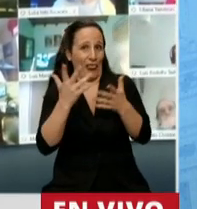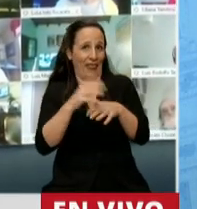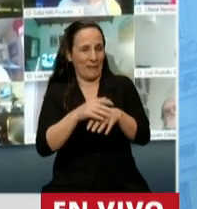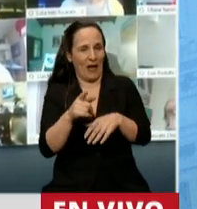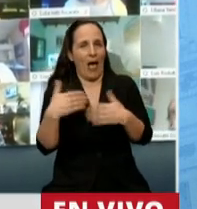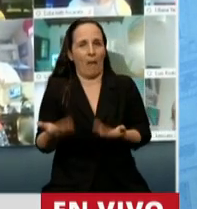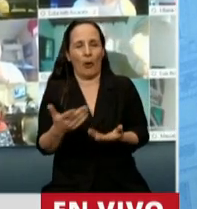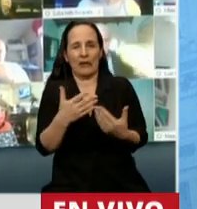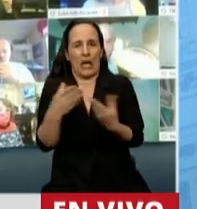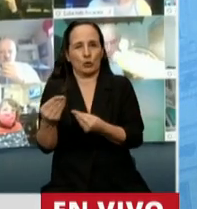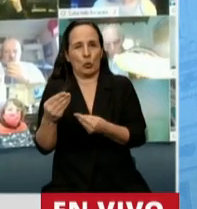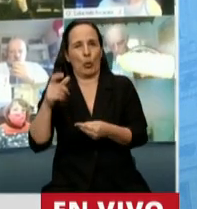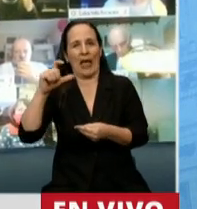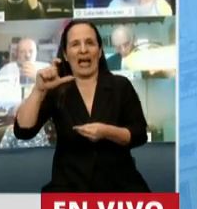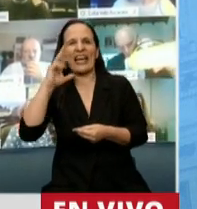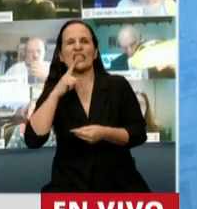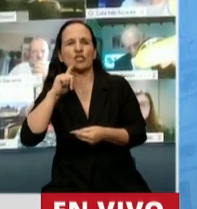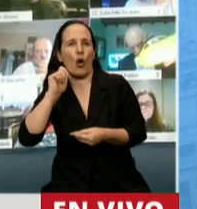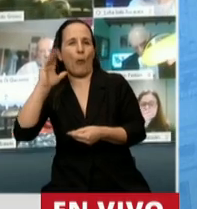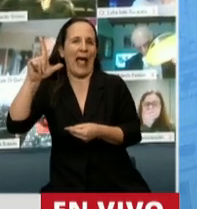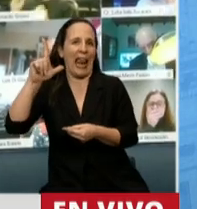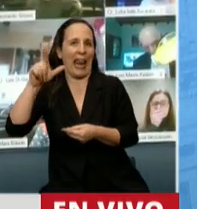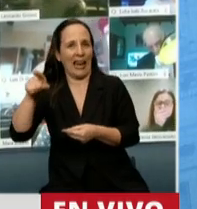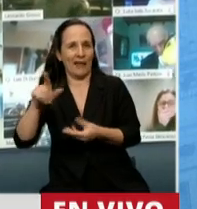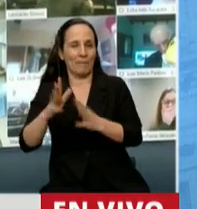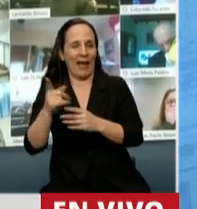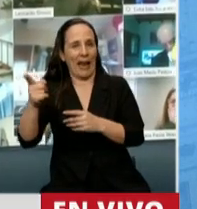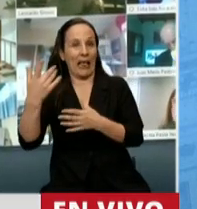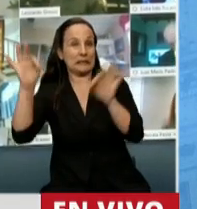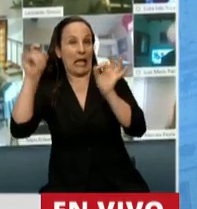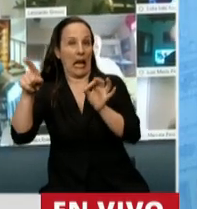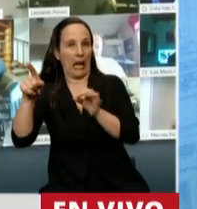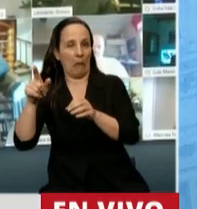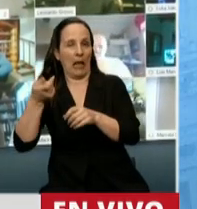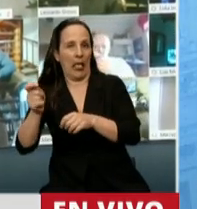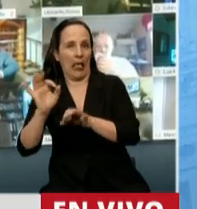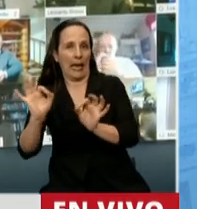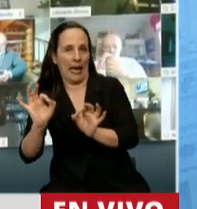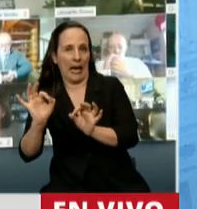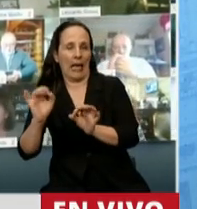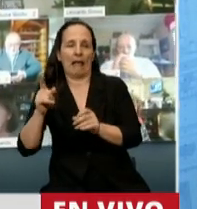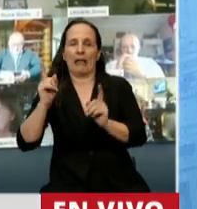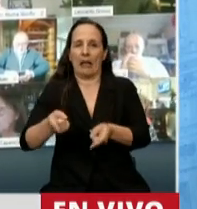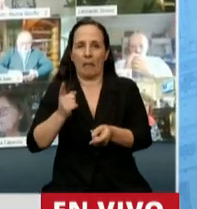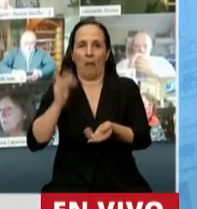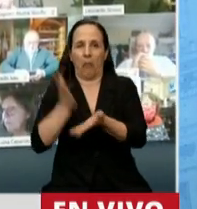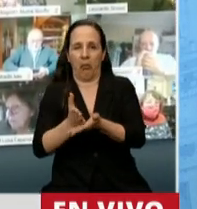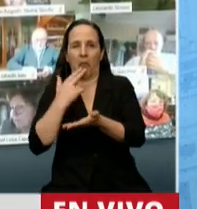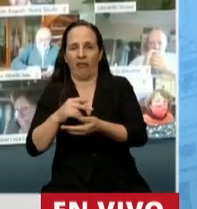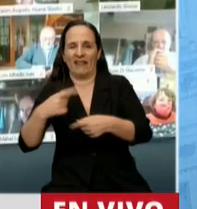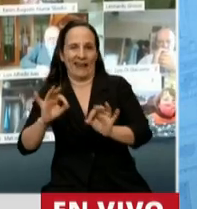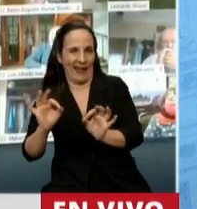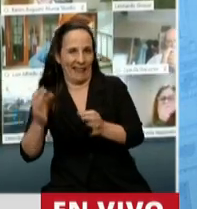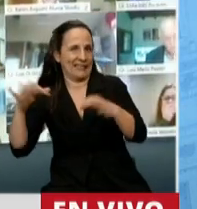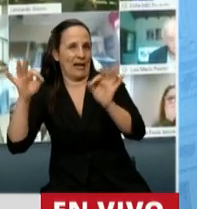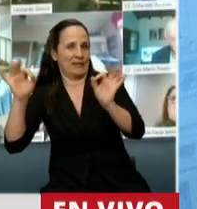cristóbal unas gafas no solamente en las consecuencias penales sino también de las administrativas y punitorios por su